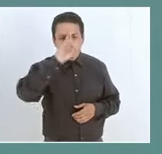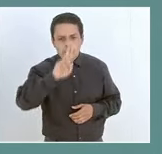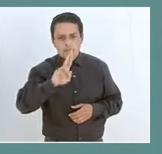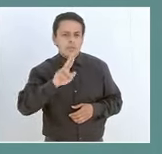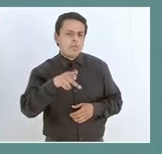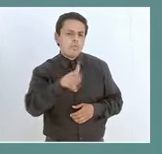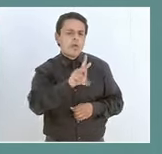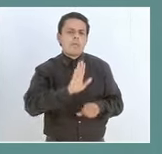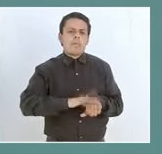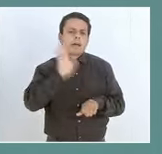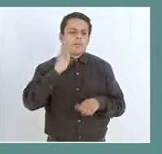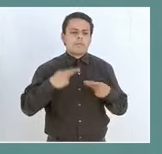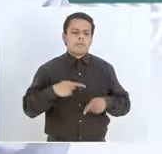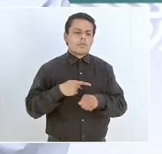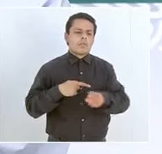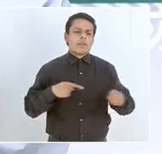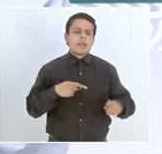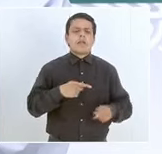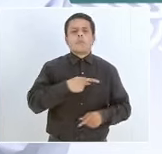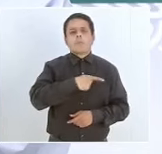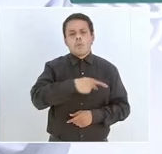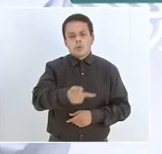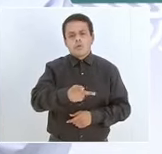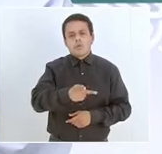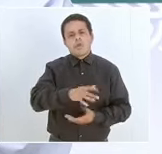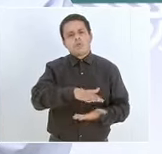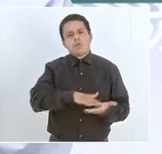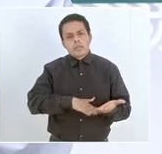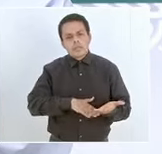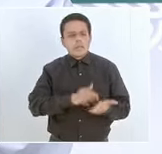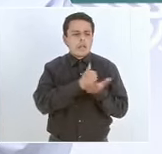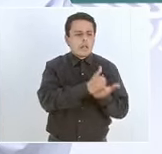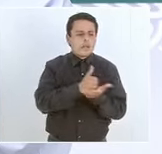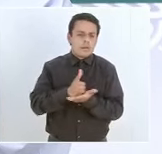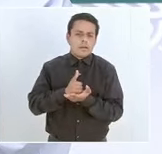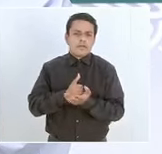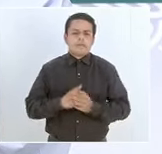dándole preferencia a la gente humilde, a la gente pobre.